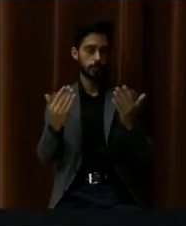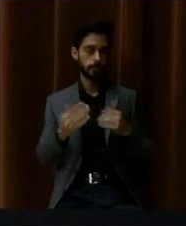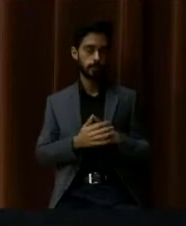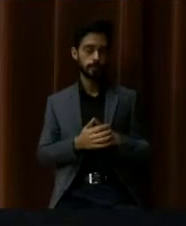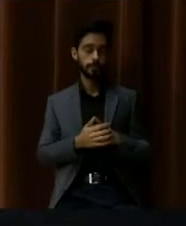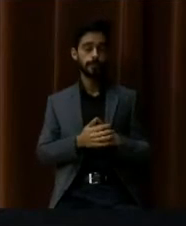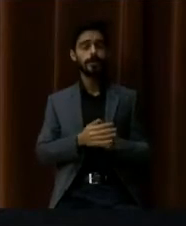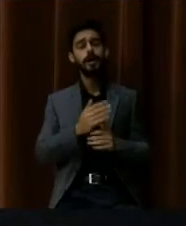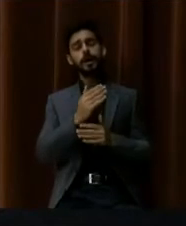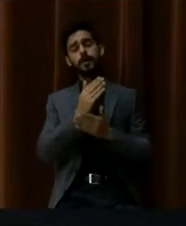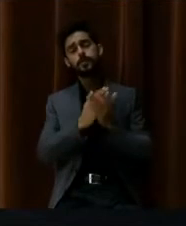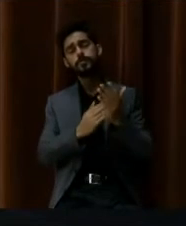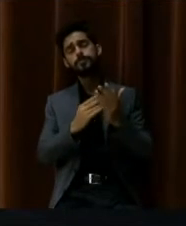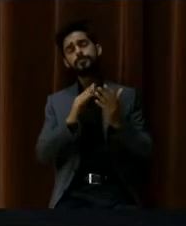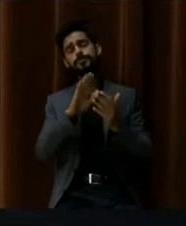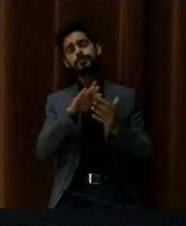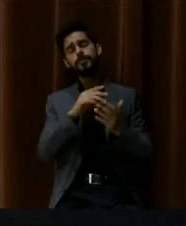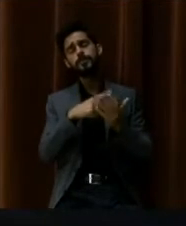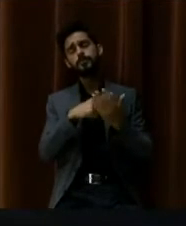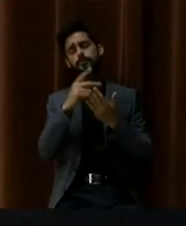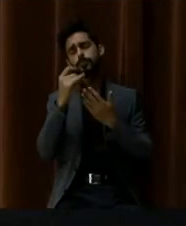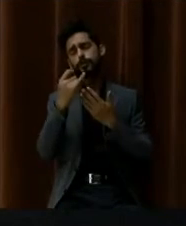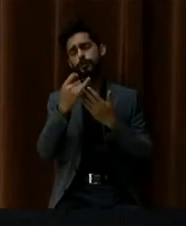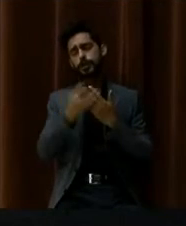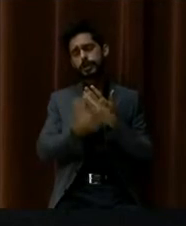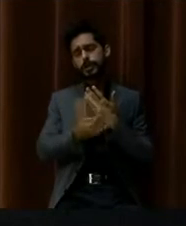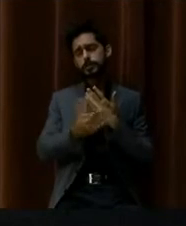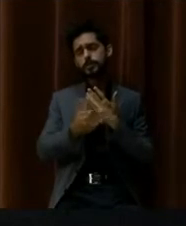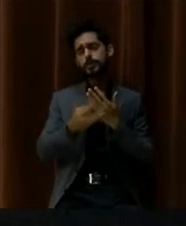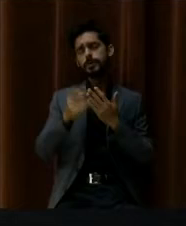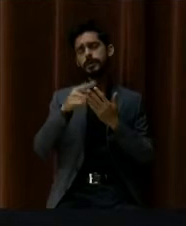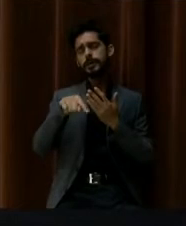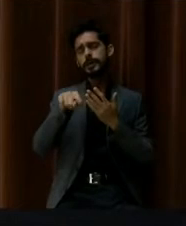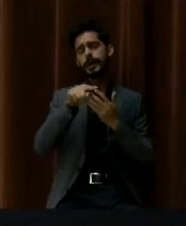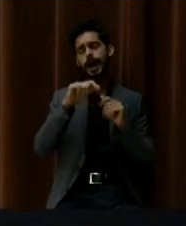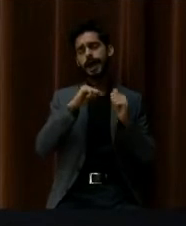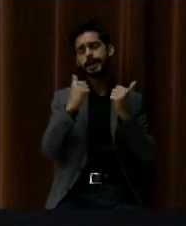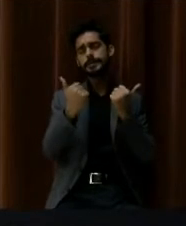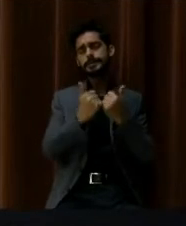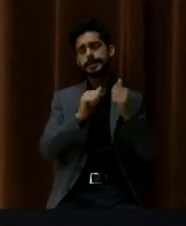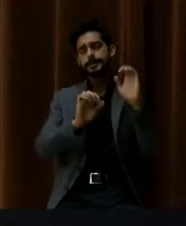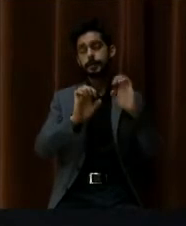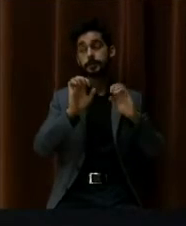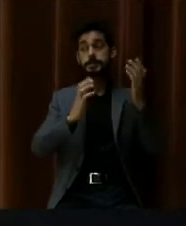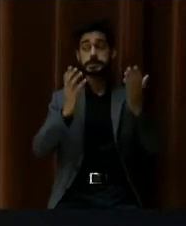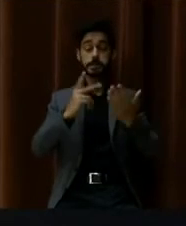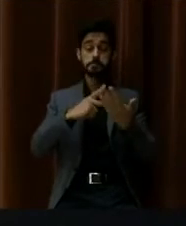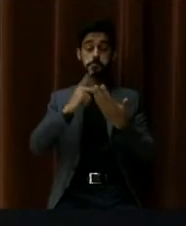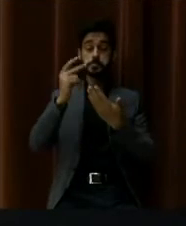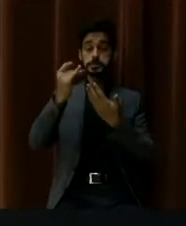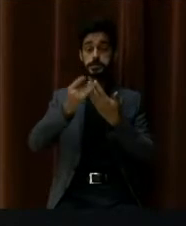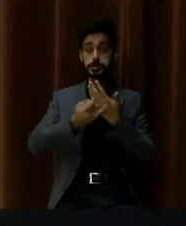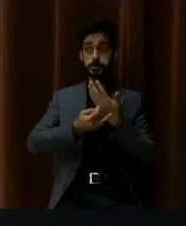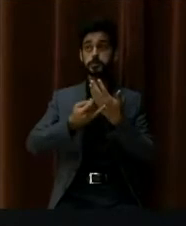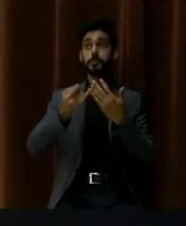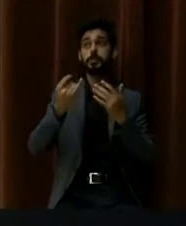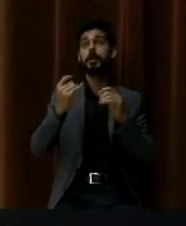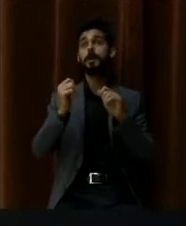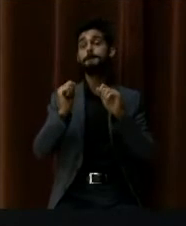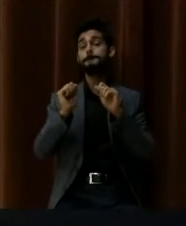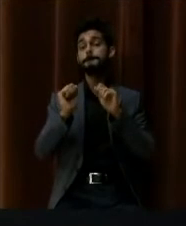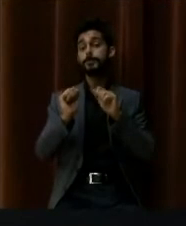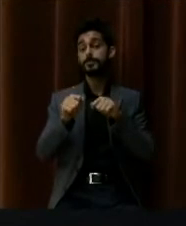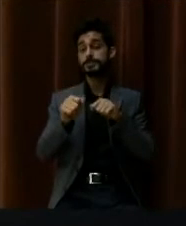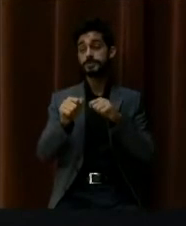proyecto que la agencia esté evaluando que puedan ser proyectos que toquen zonas